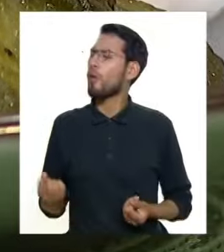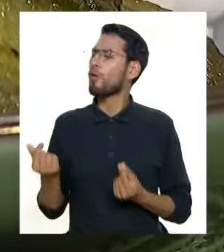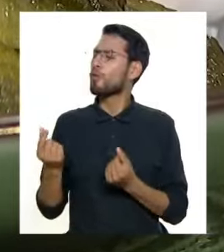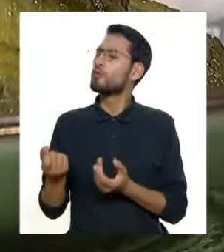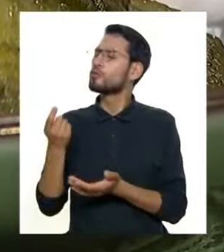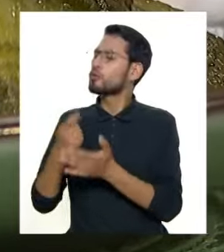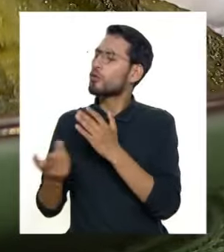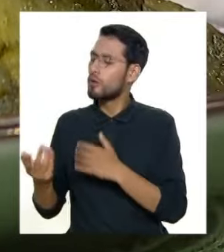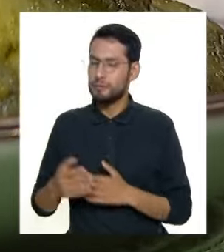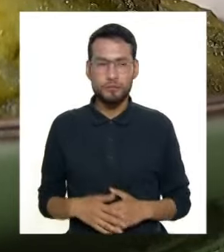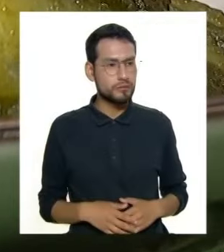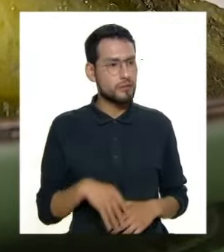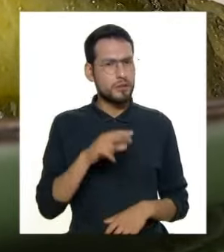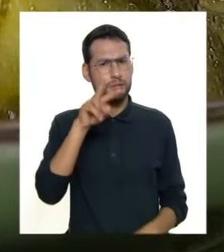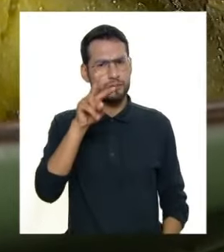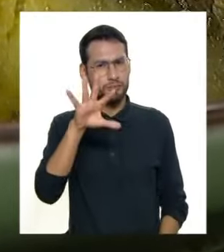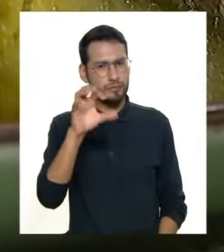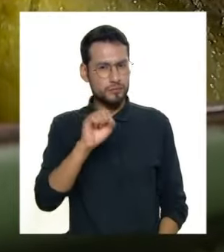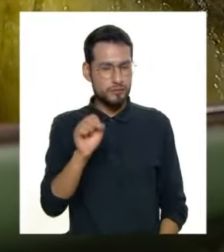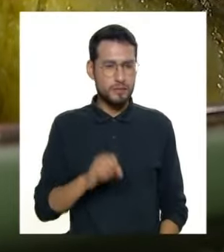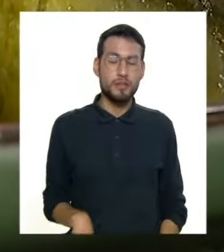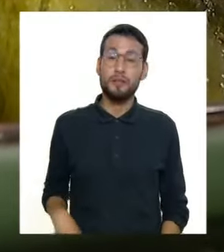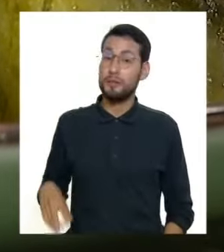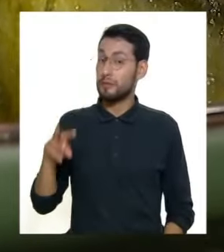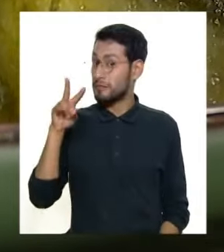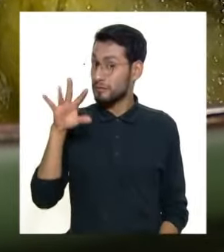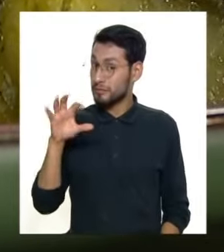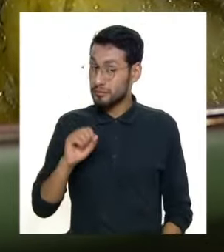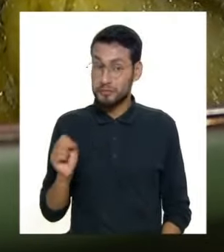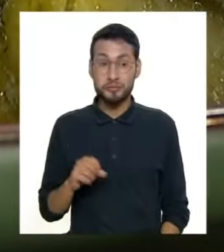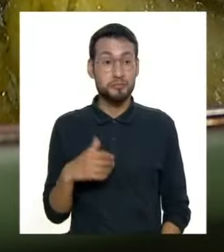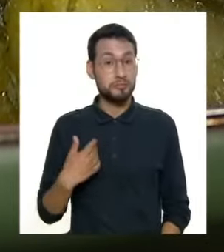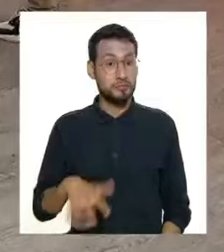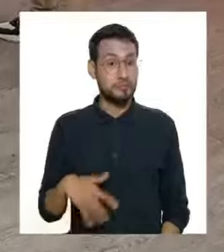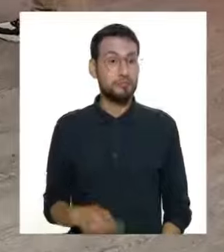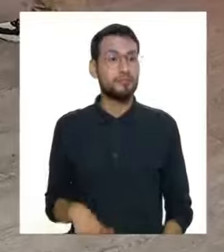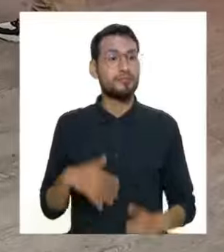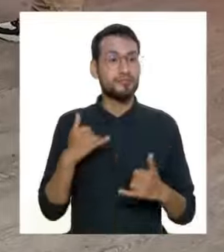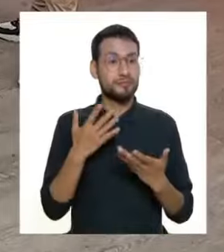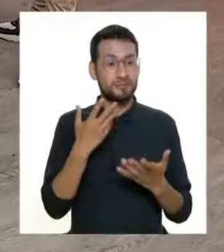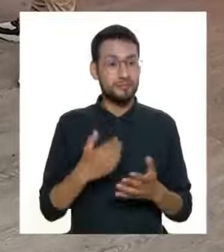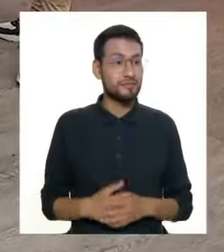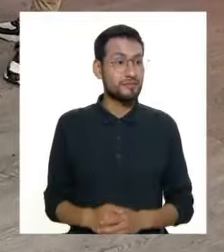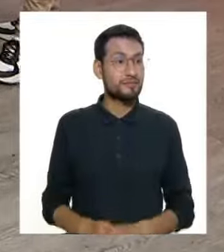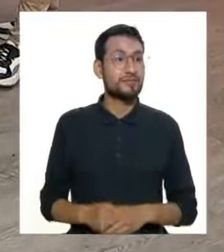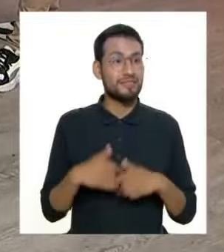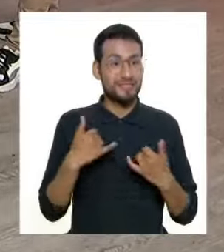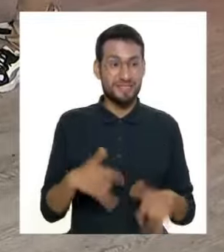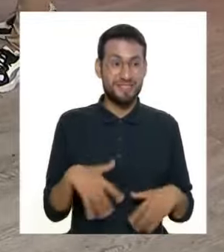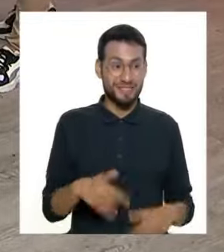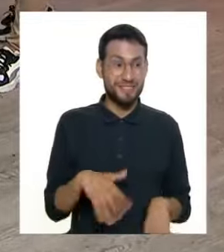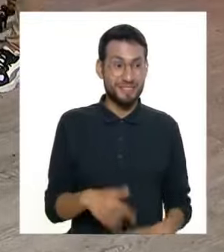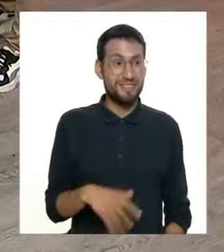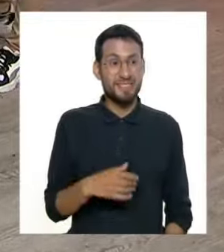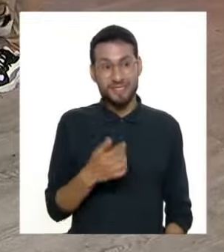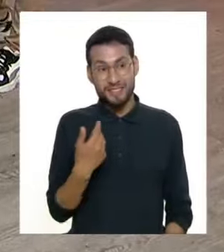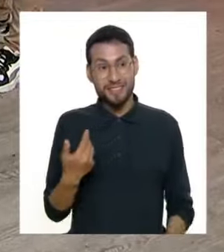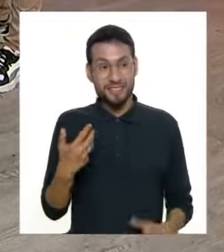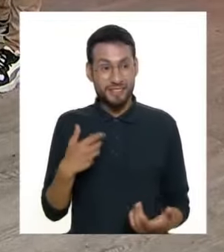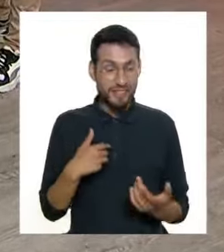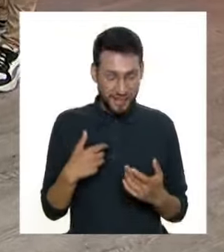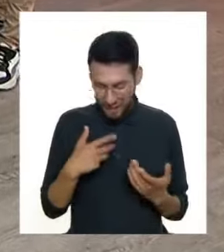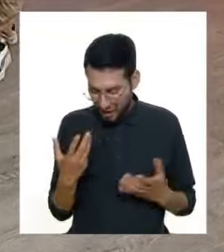este plato? Obvio, Tommy. Con 25 soles. Con 25 soles. A ver, papi, prueba ahí. Nicolasa, por favor. No, pero estoy buscando mi tupper,